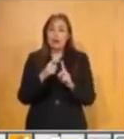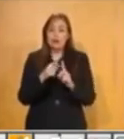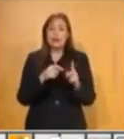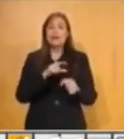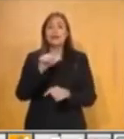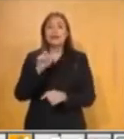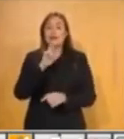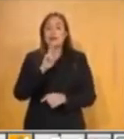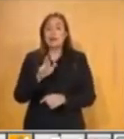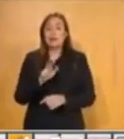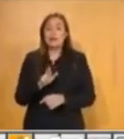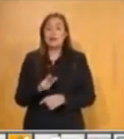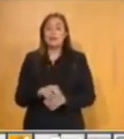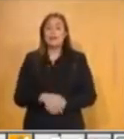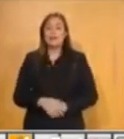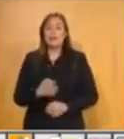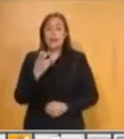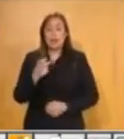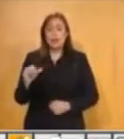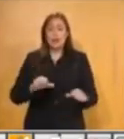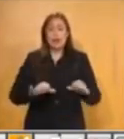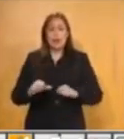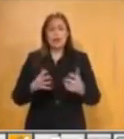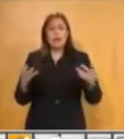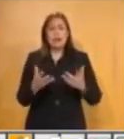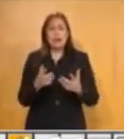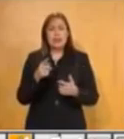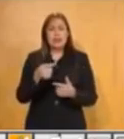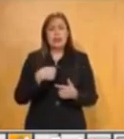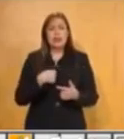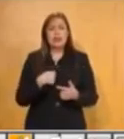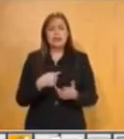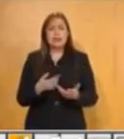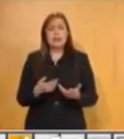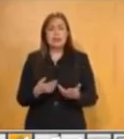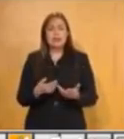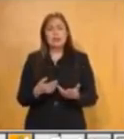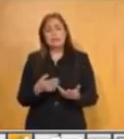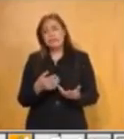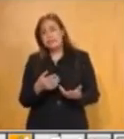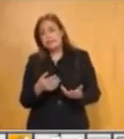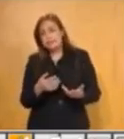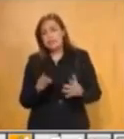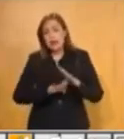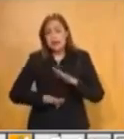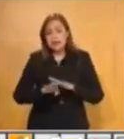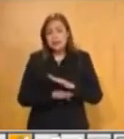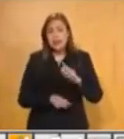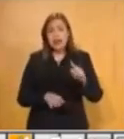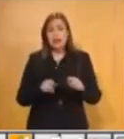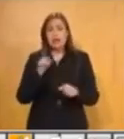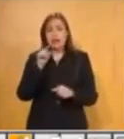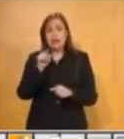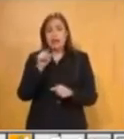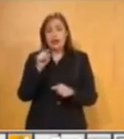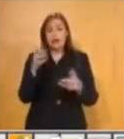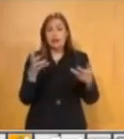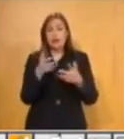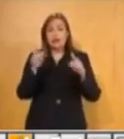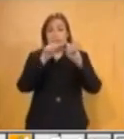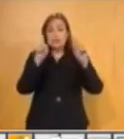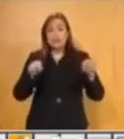make according to the comic strip that you create, ¿ok? Esto lo puedes hacer basándote en el mismo cómic que tú